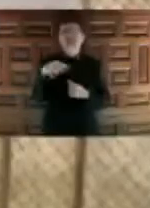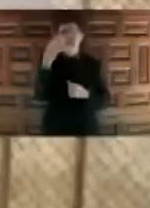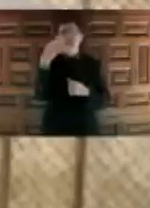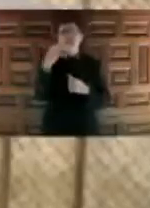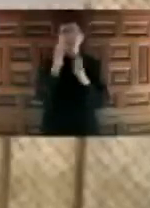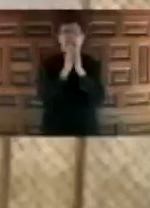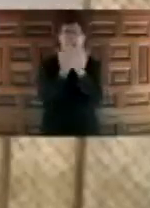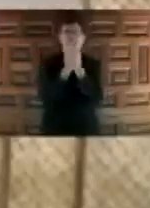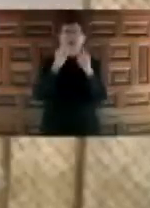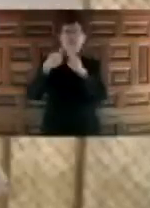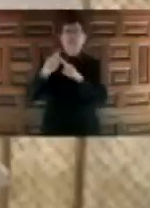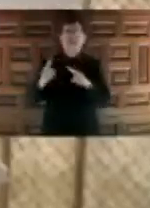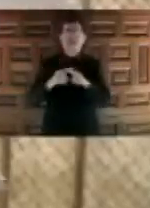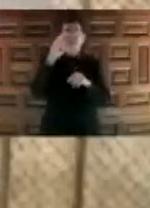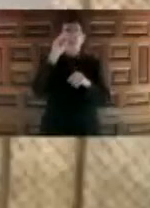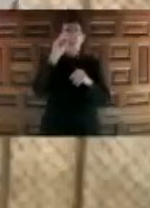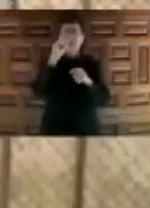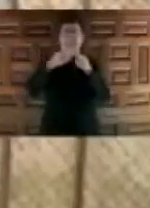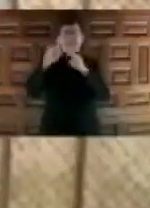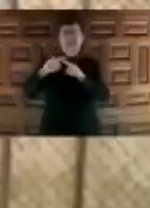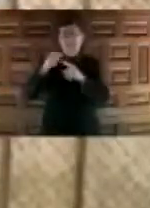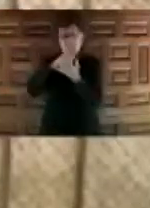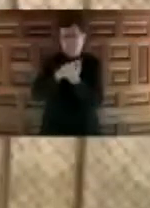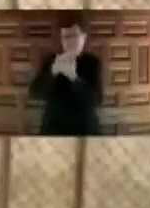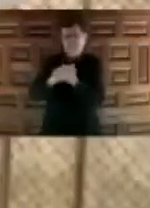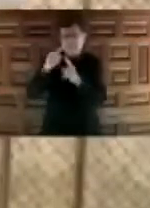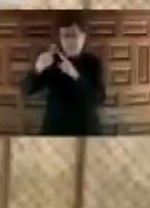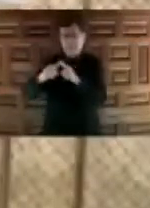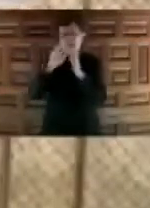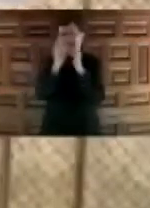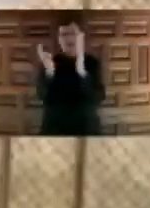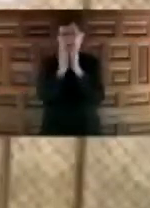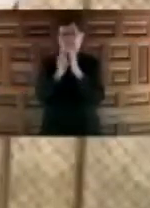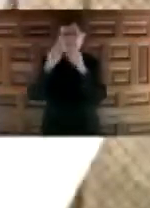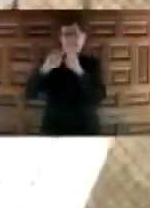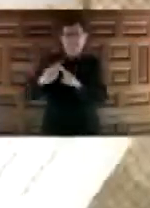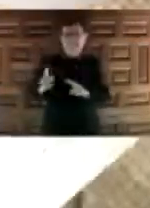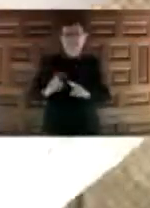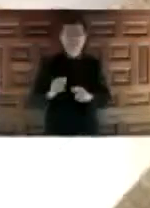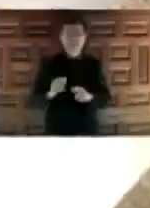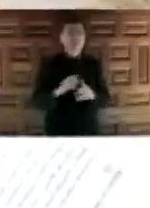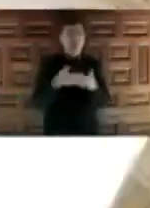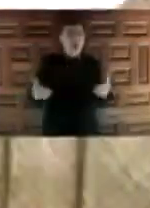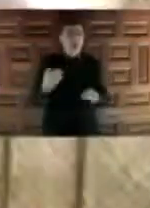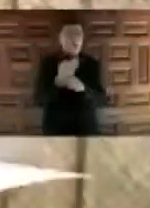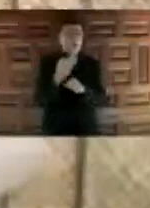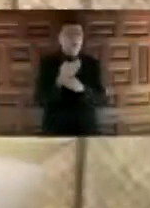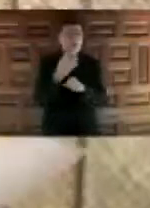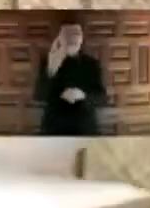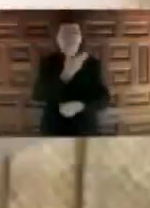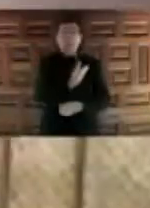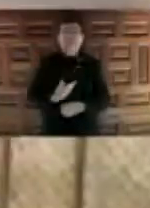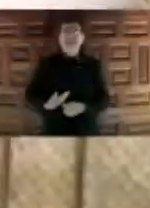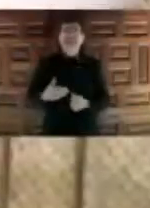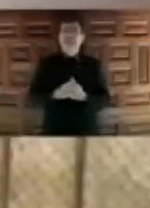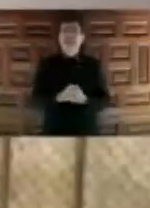14 libros y más de 90 tengo administrador. Artículos de revistas indexadas. Y actualmente es